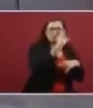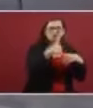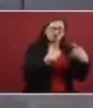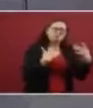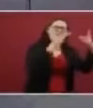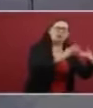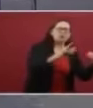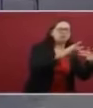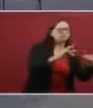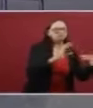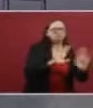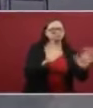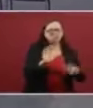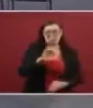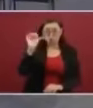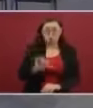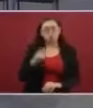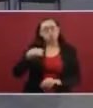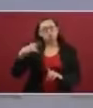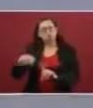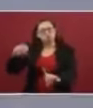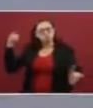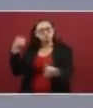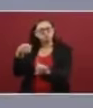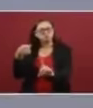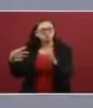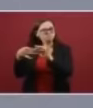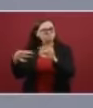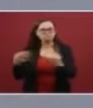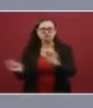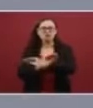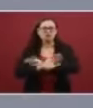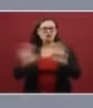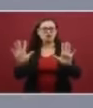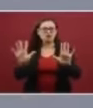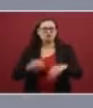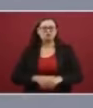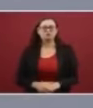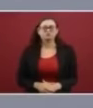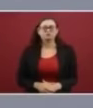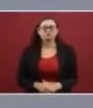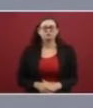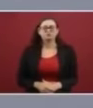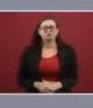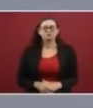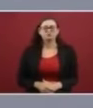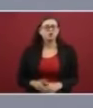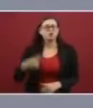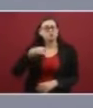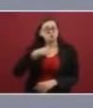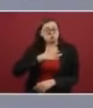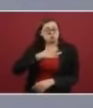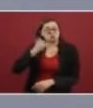de lágrimas. En medio, una franja no muy ancha de una clase media que